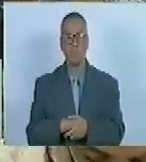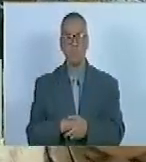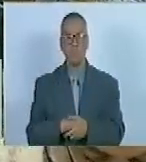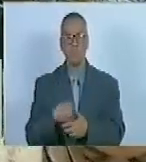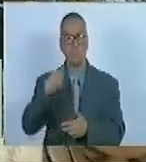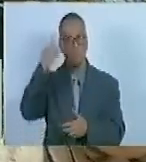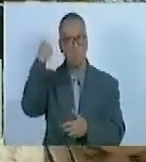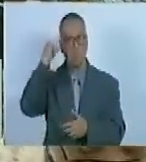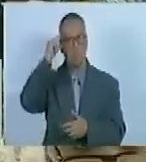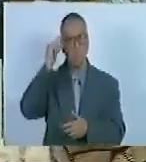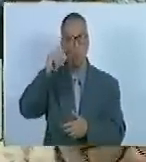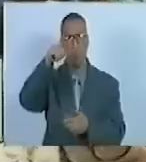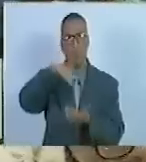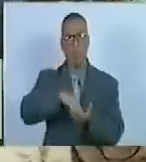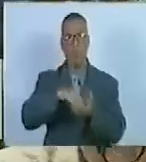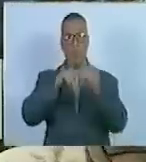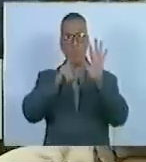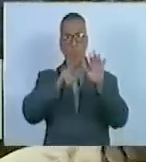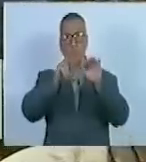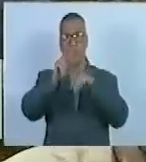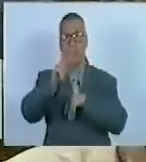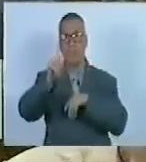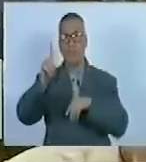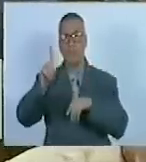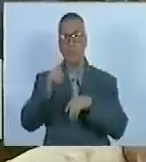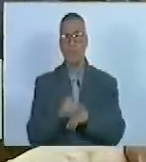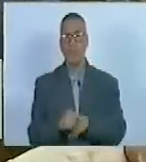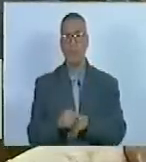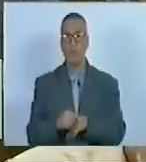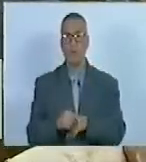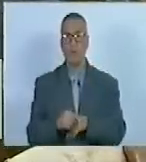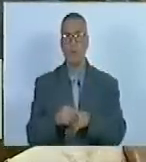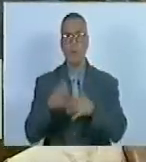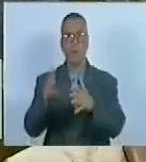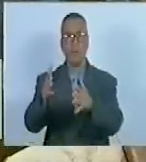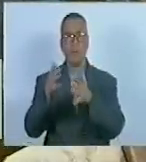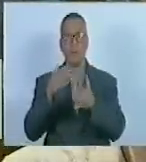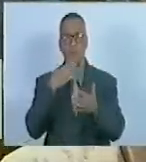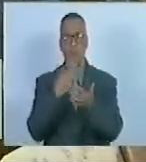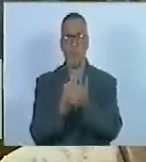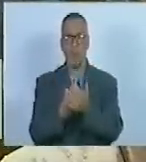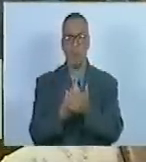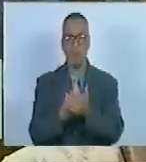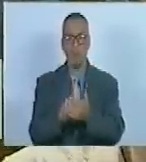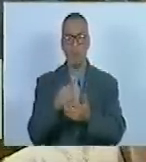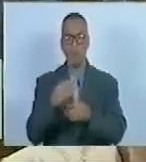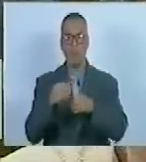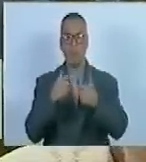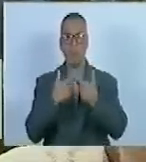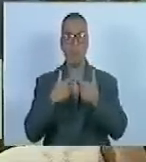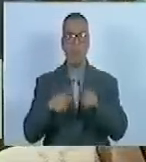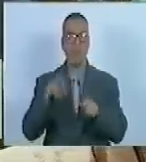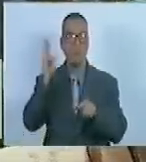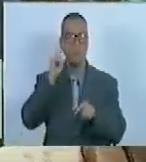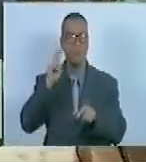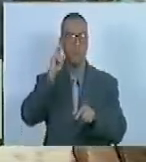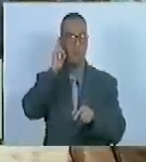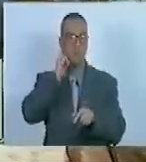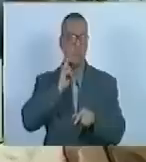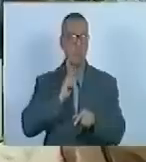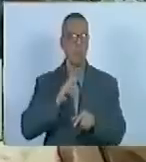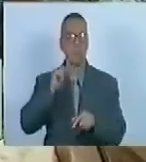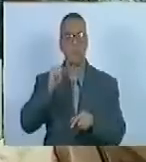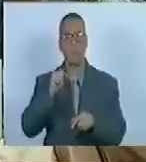aquel día de 1821 le dio, gracias a la majestuosidad del libertador Simón Bolívar,